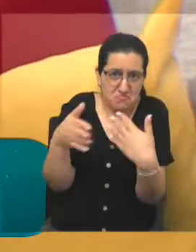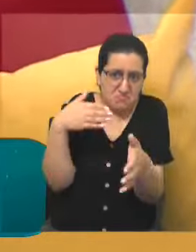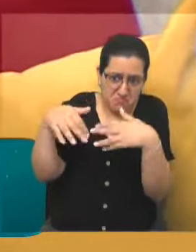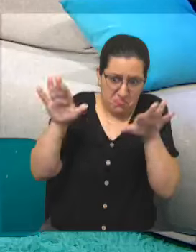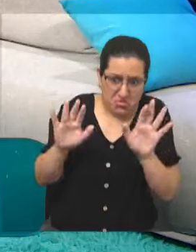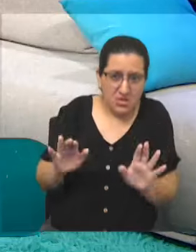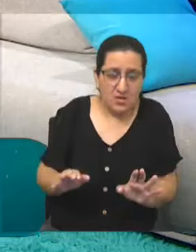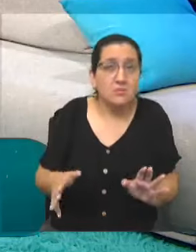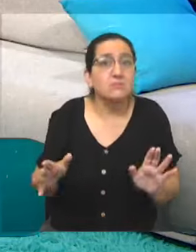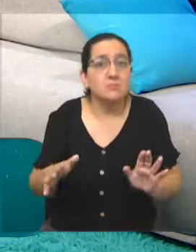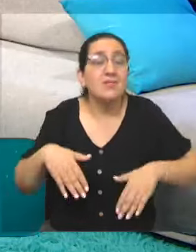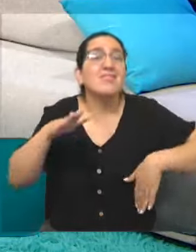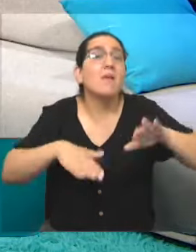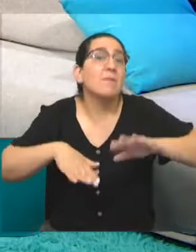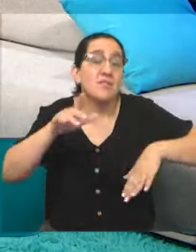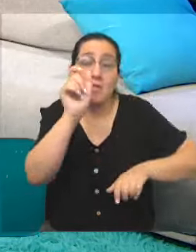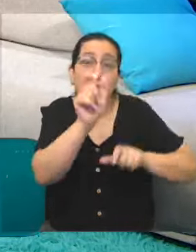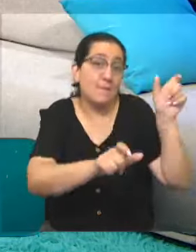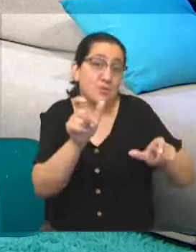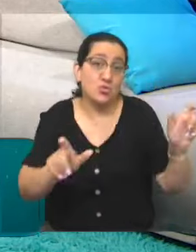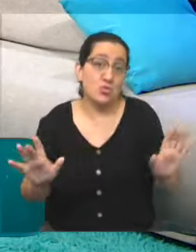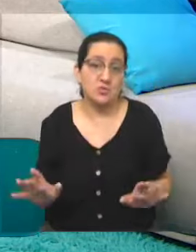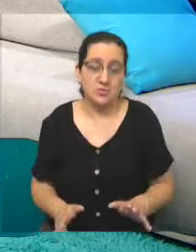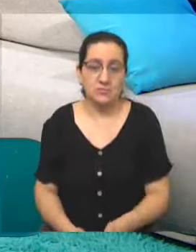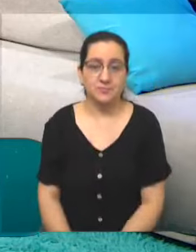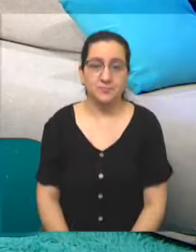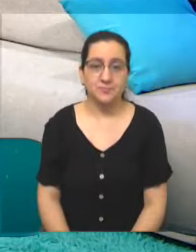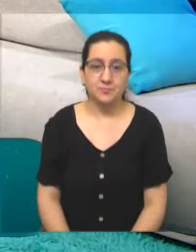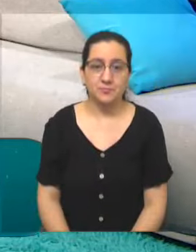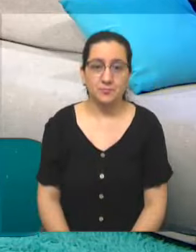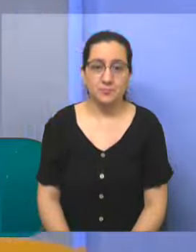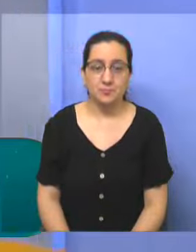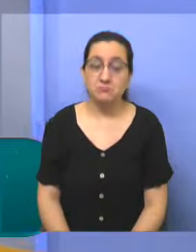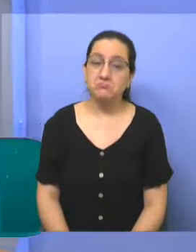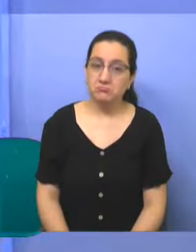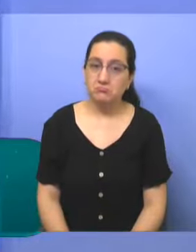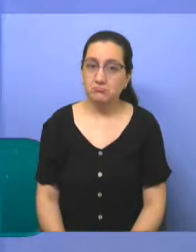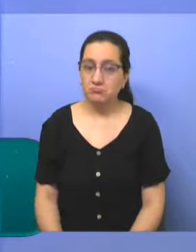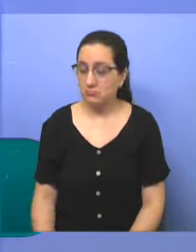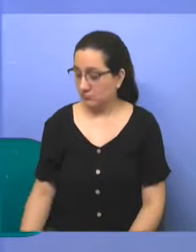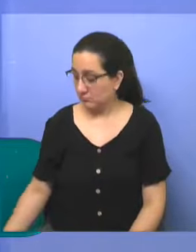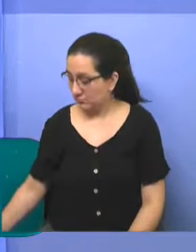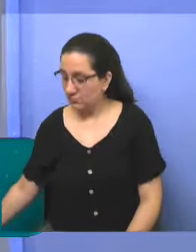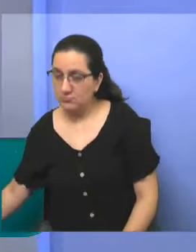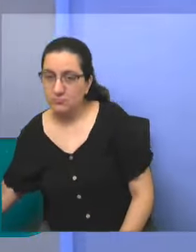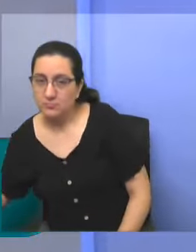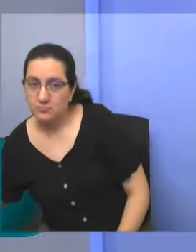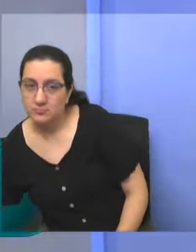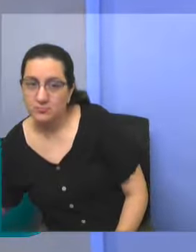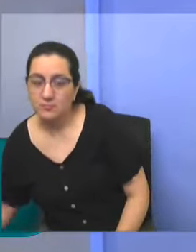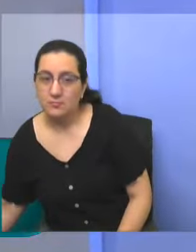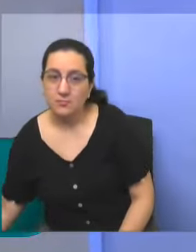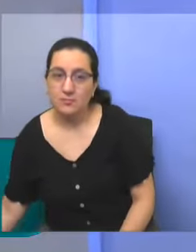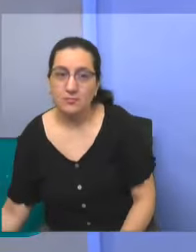lo juega. El partido del candidato más el partido del futuro jerarca. Claro, igual estamos... Sí, y también al mismo tiempo,